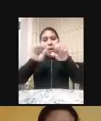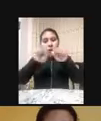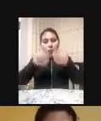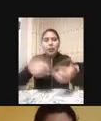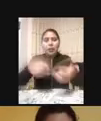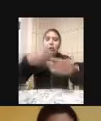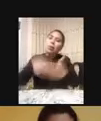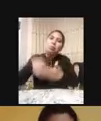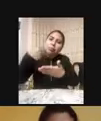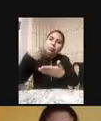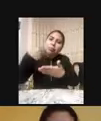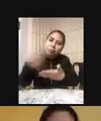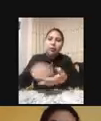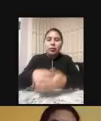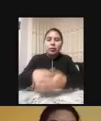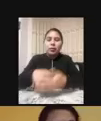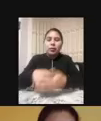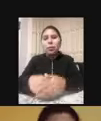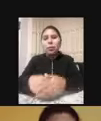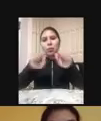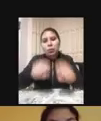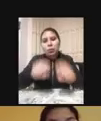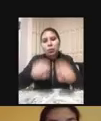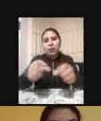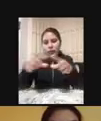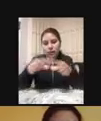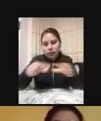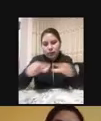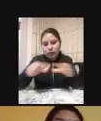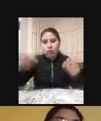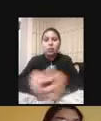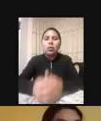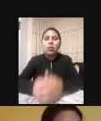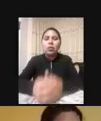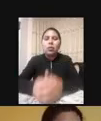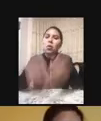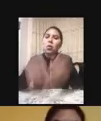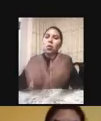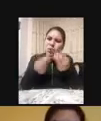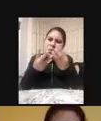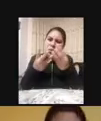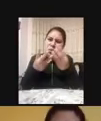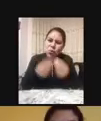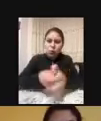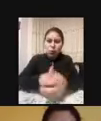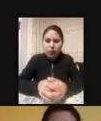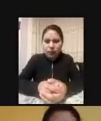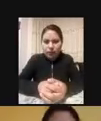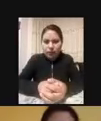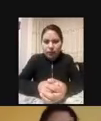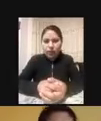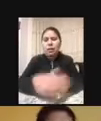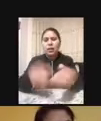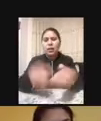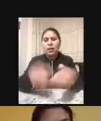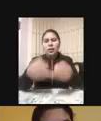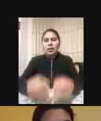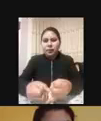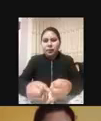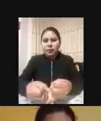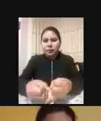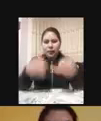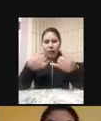las plantillas que pueden realizarse con lana, con algodón, pegar semillas, fideitos, piedritas, que son cosas que están a